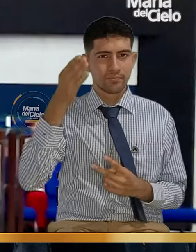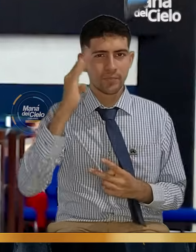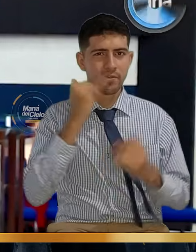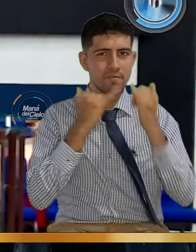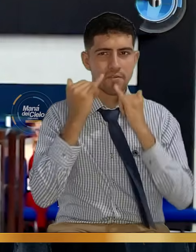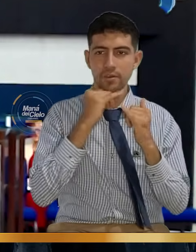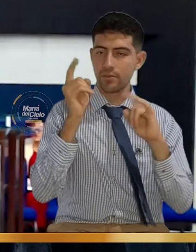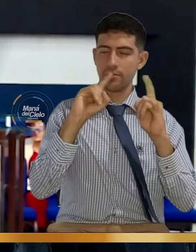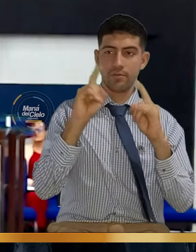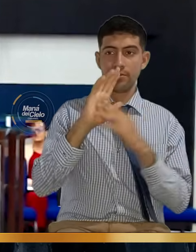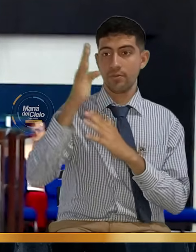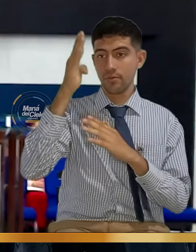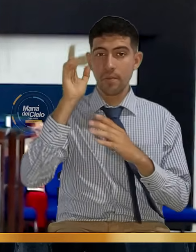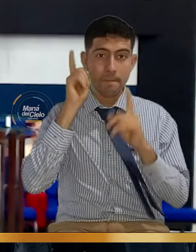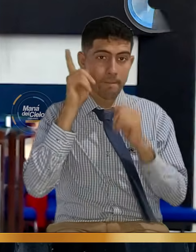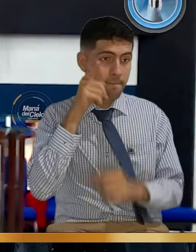Esto es fascinante.